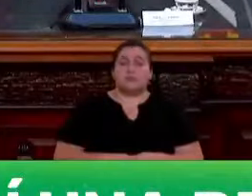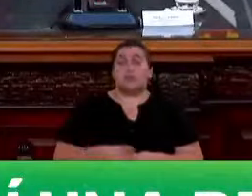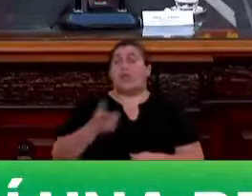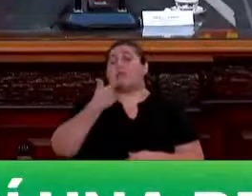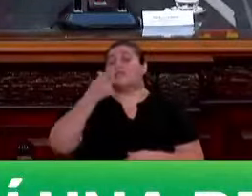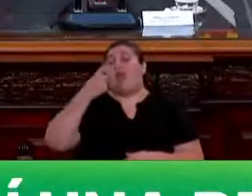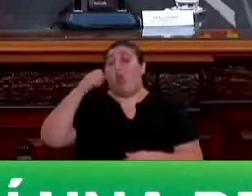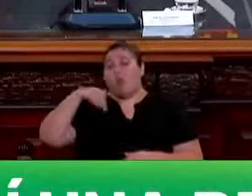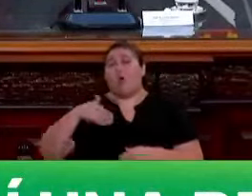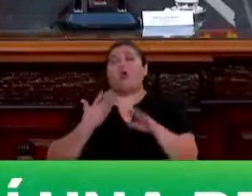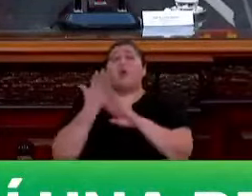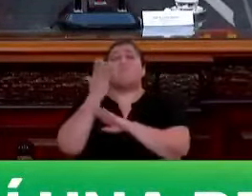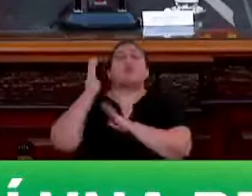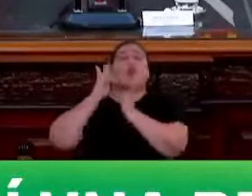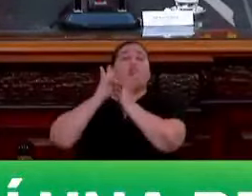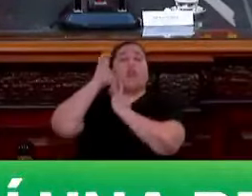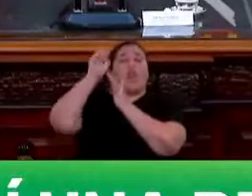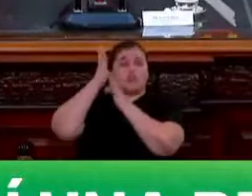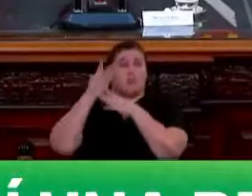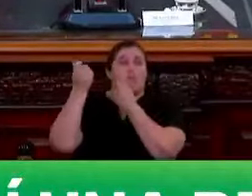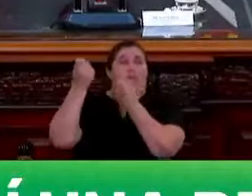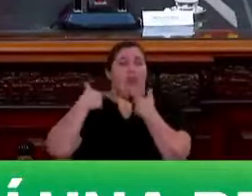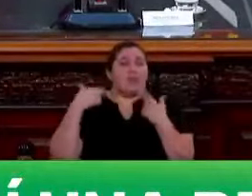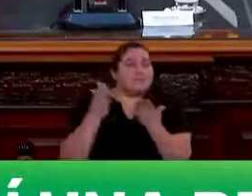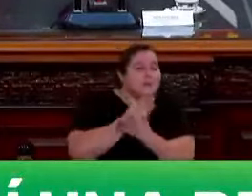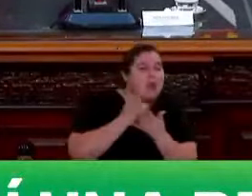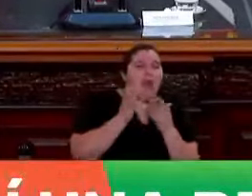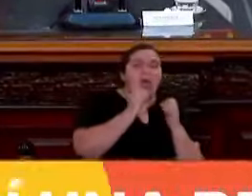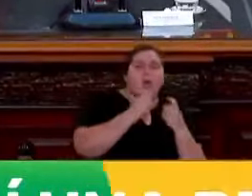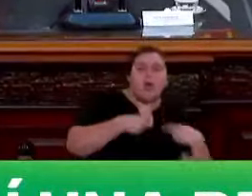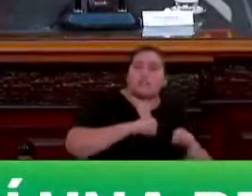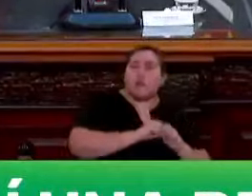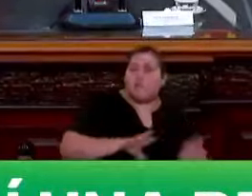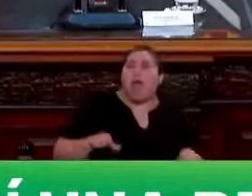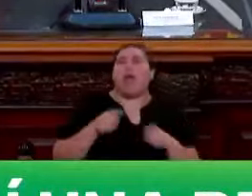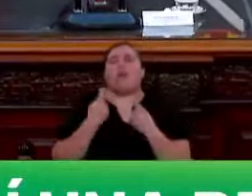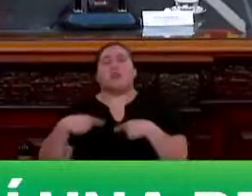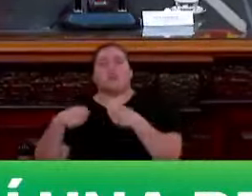crecimiento y de desarrollo. Y de consenso real.